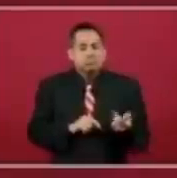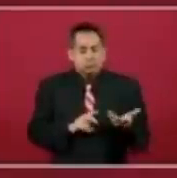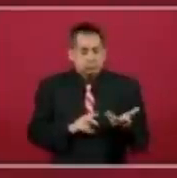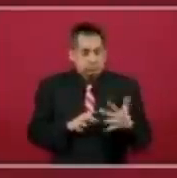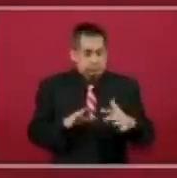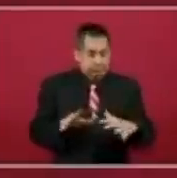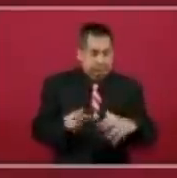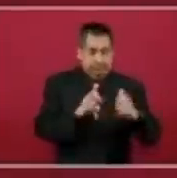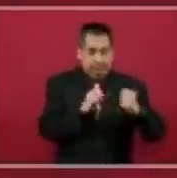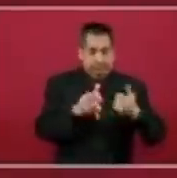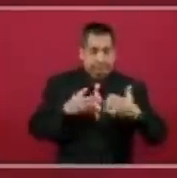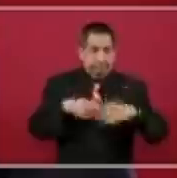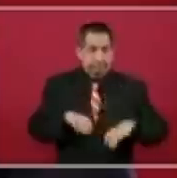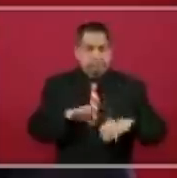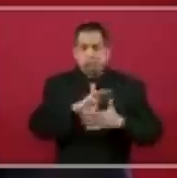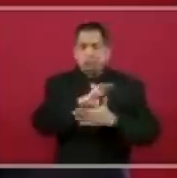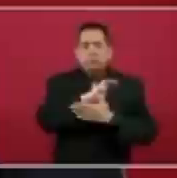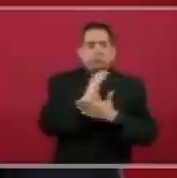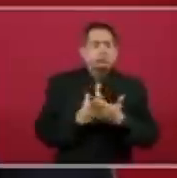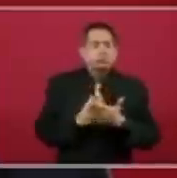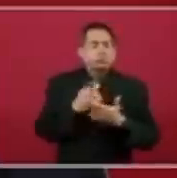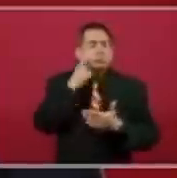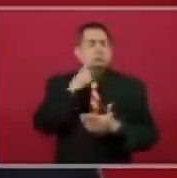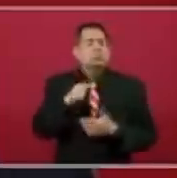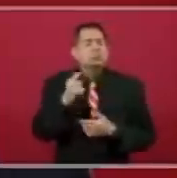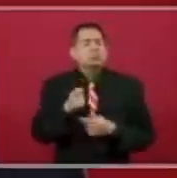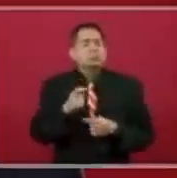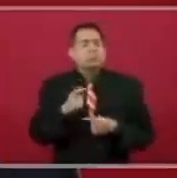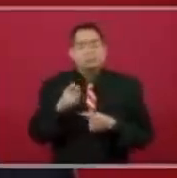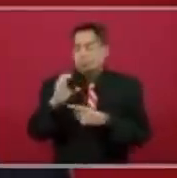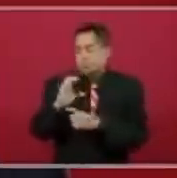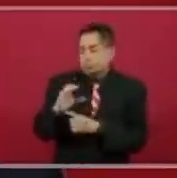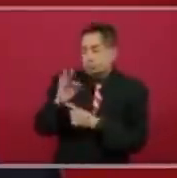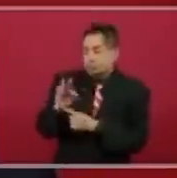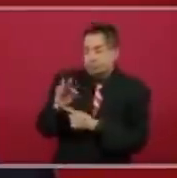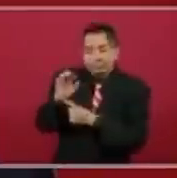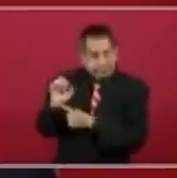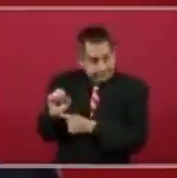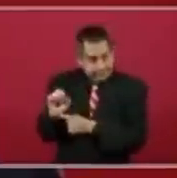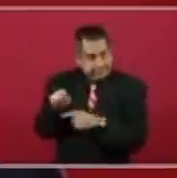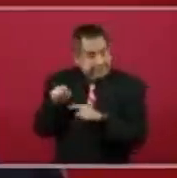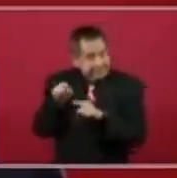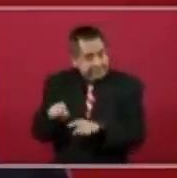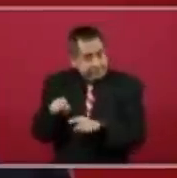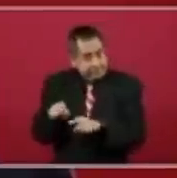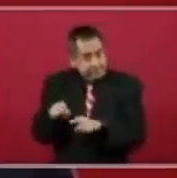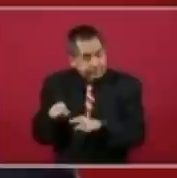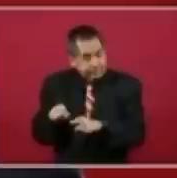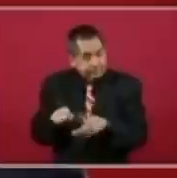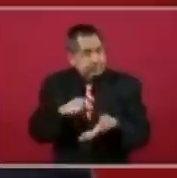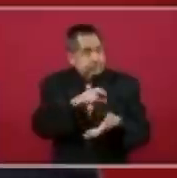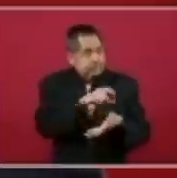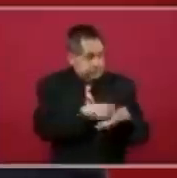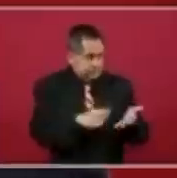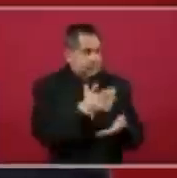obtuvo un contrato para que la Comisión Federal de Electricidad le compre el